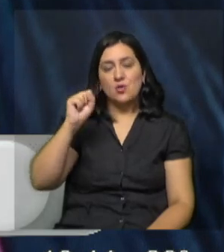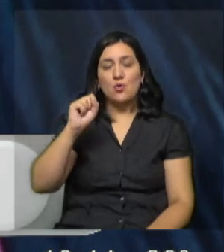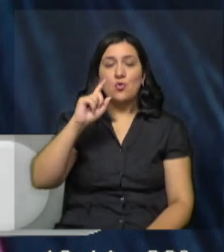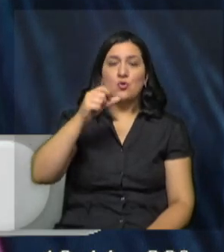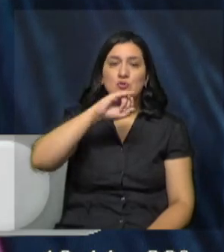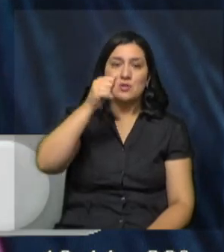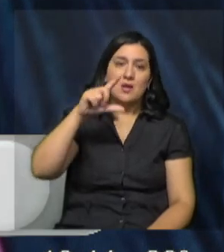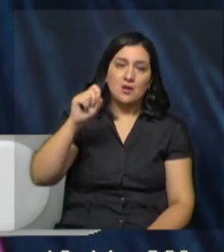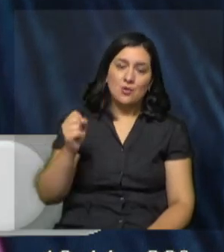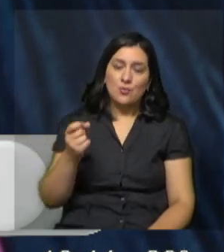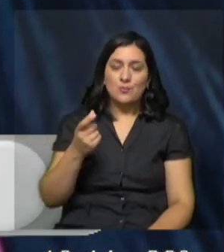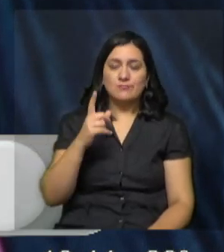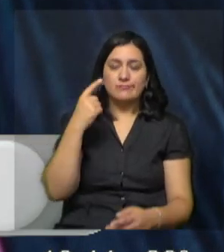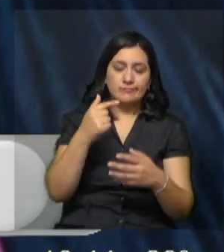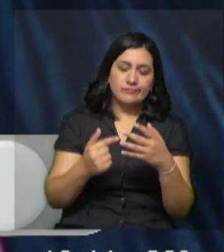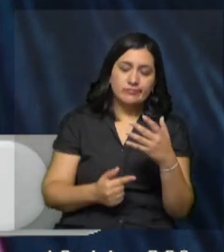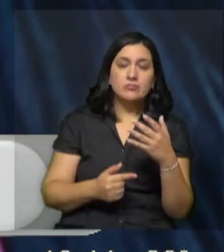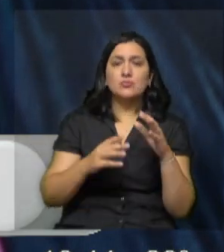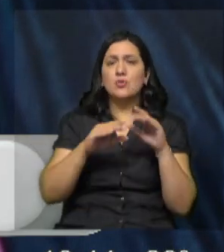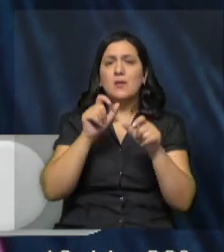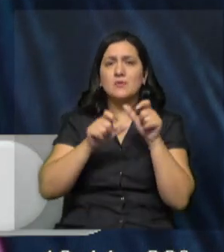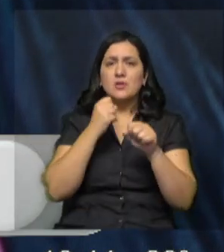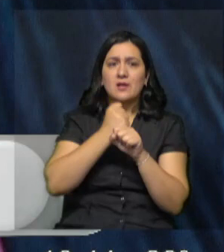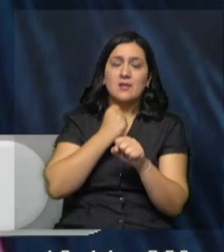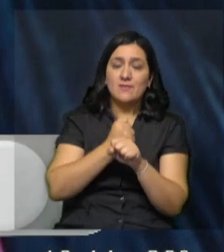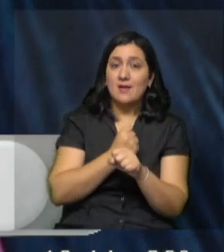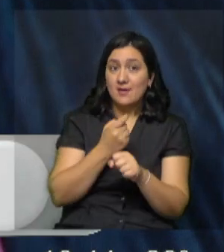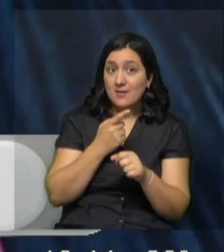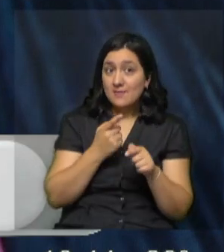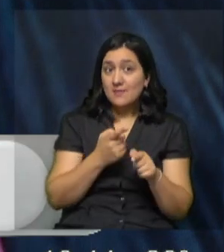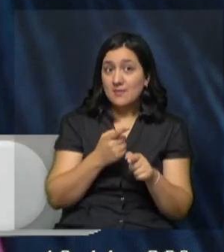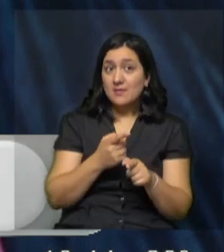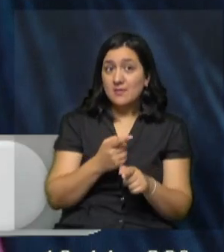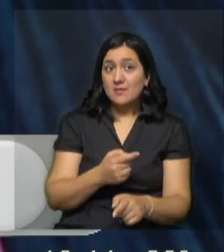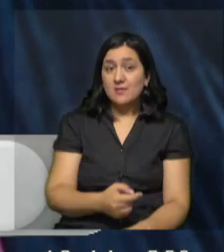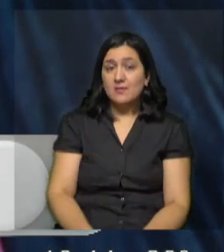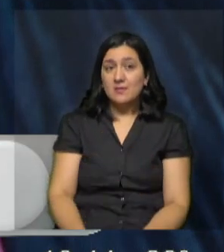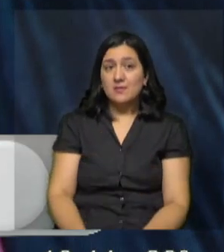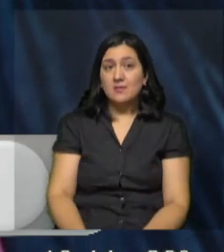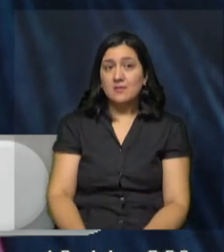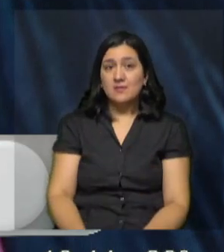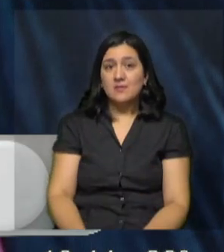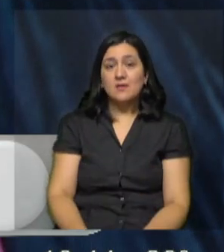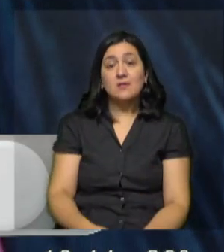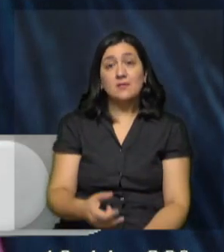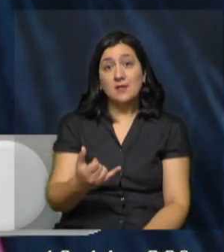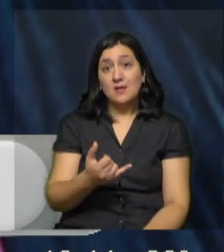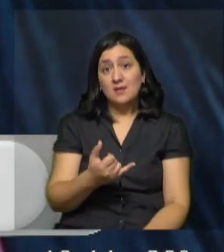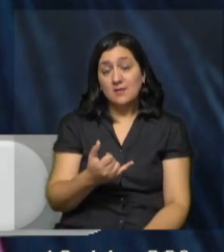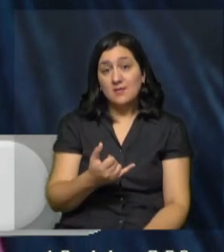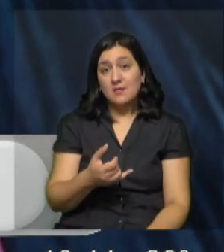ahí, hace que, la verdad, que de tener un lugar, más el complejo, que esto ya viene de